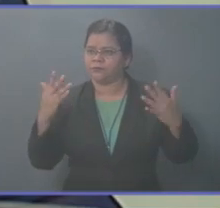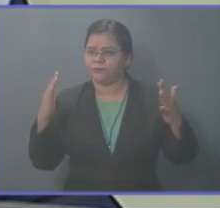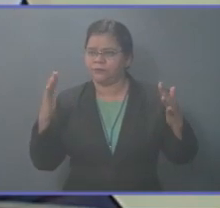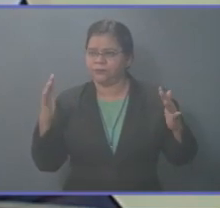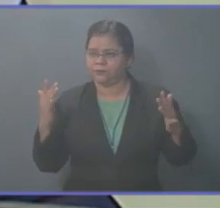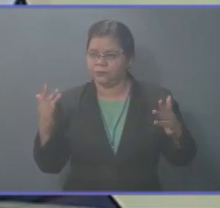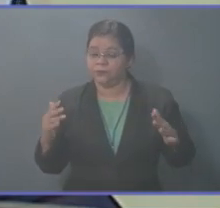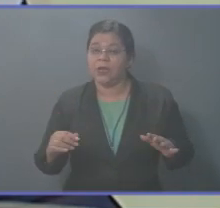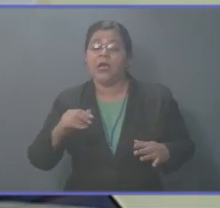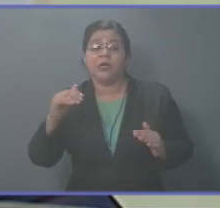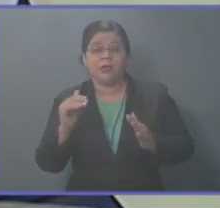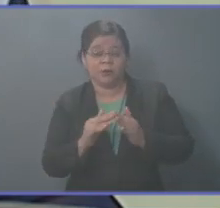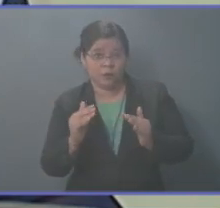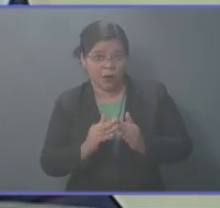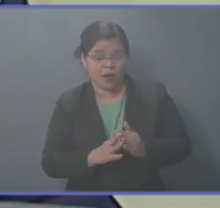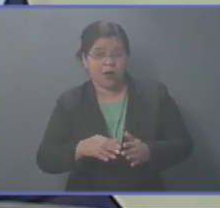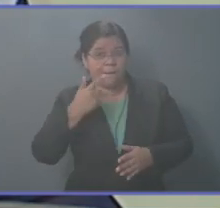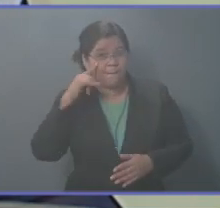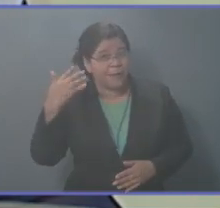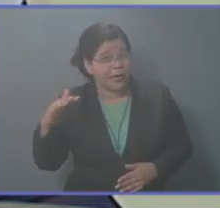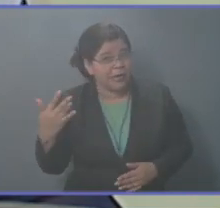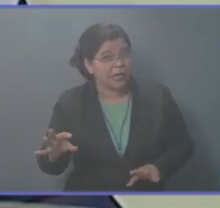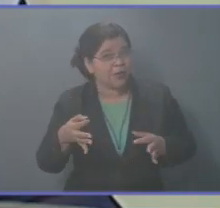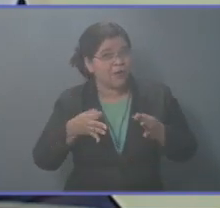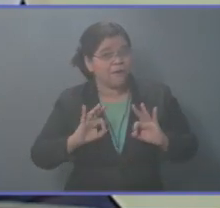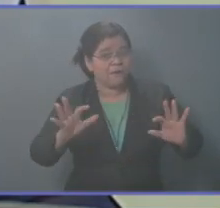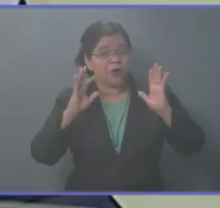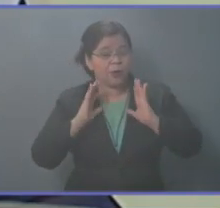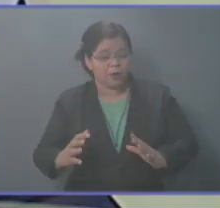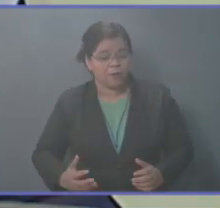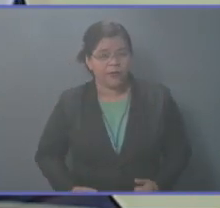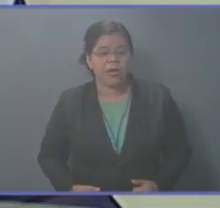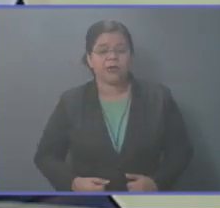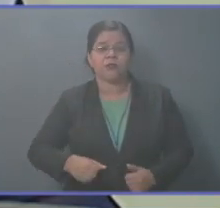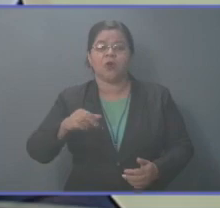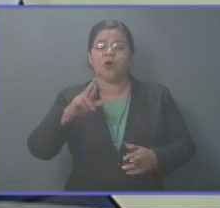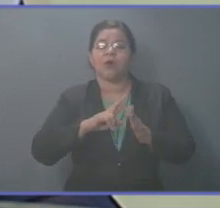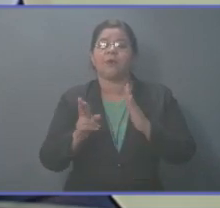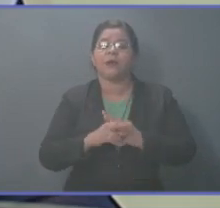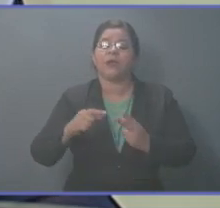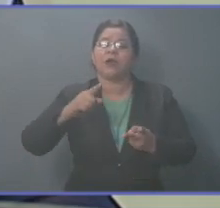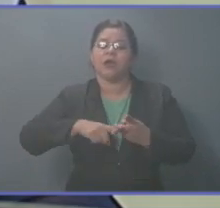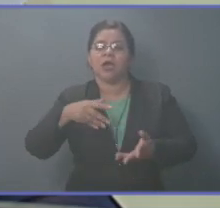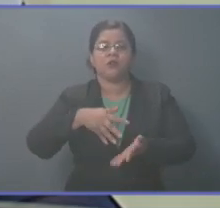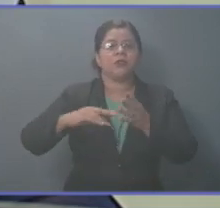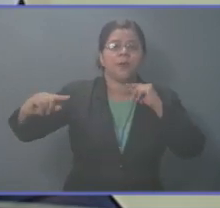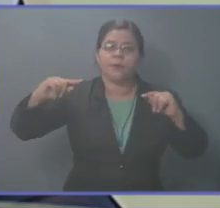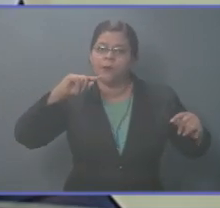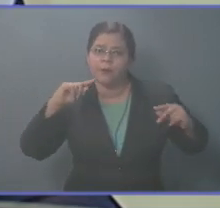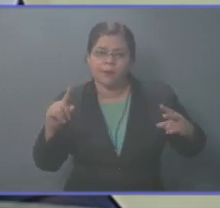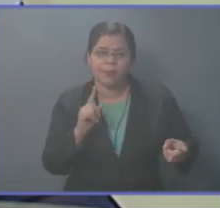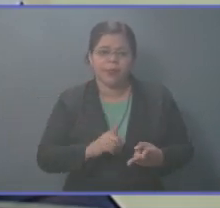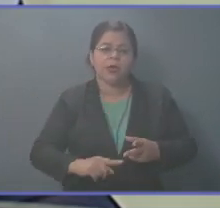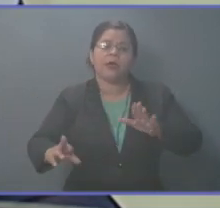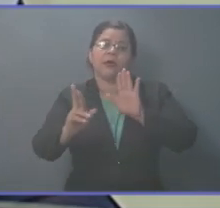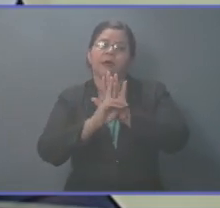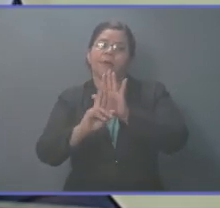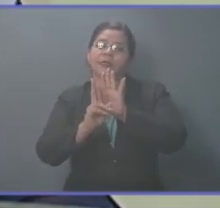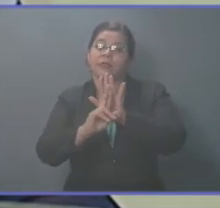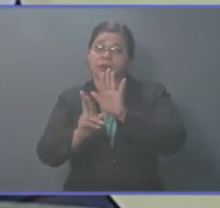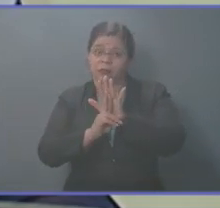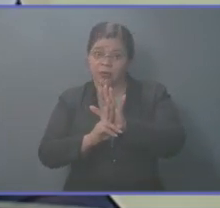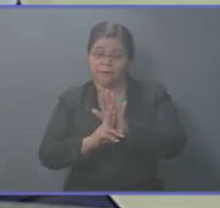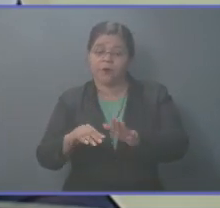y poner en riesgo la forma de gobierno republicano, democrático y representativo,